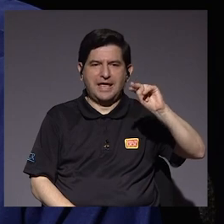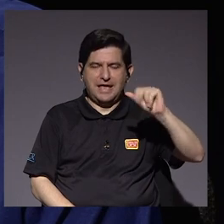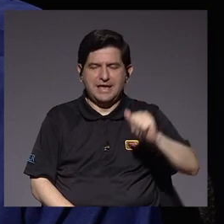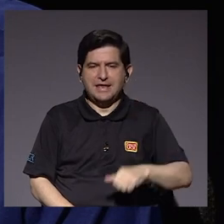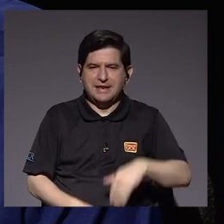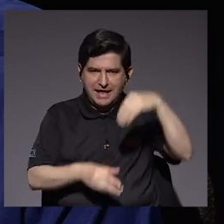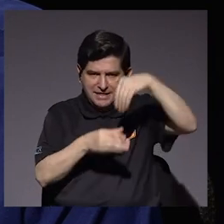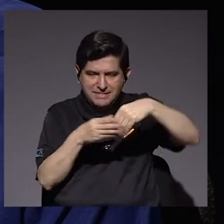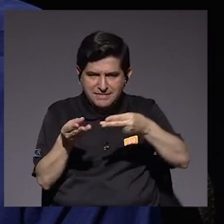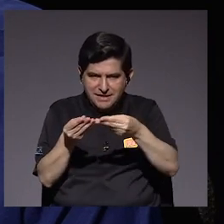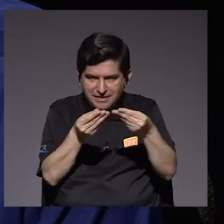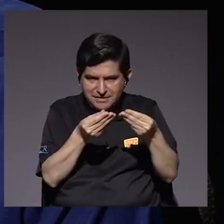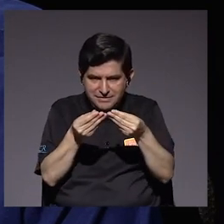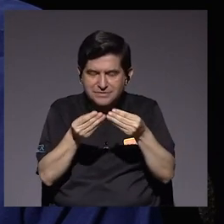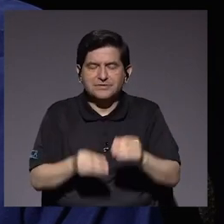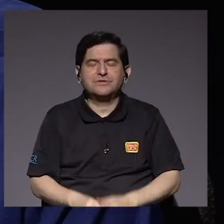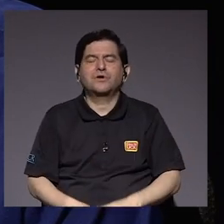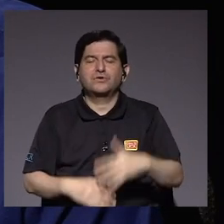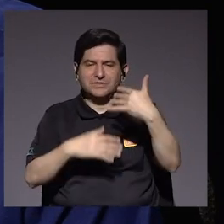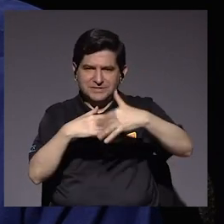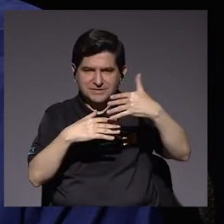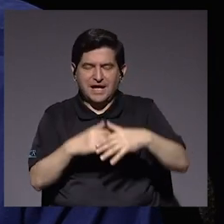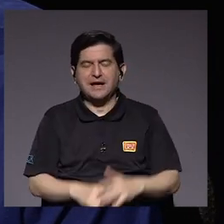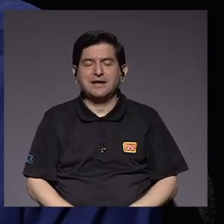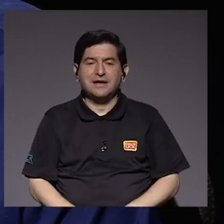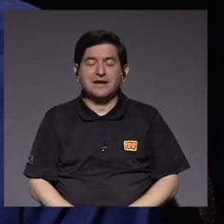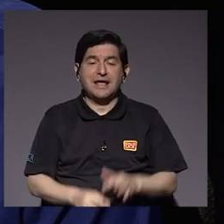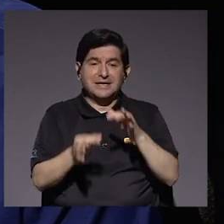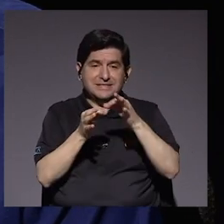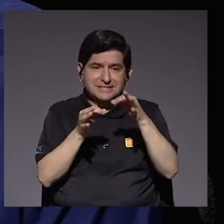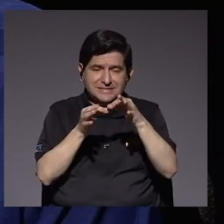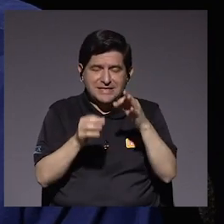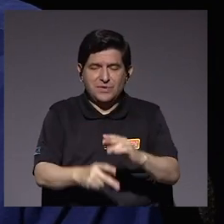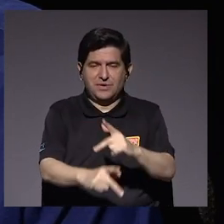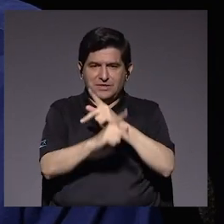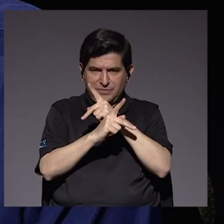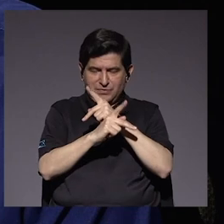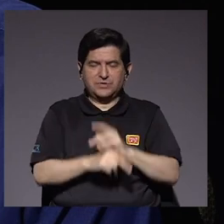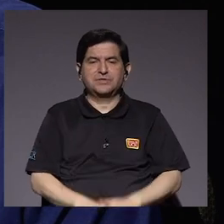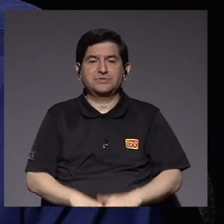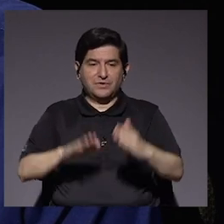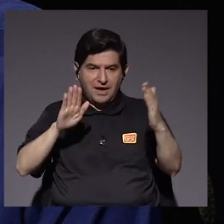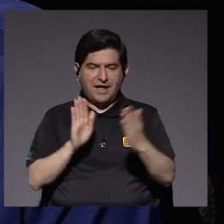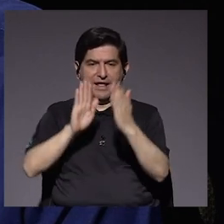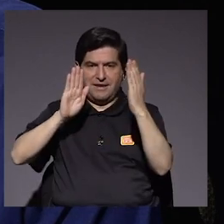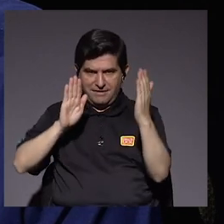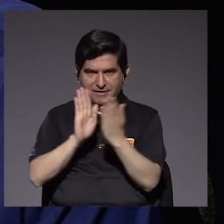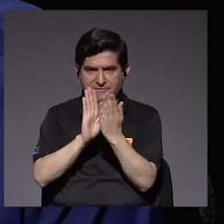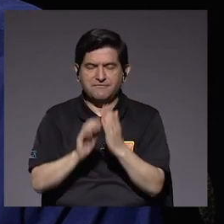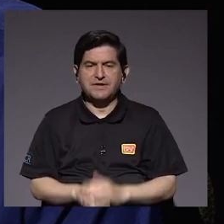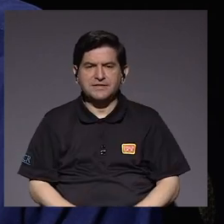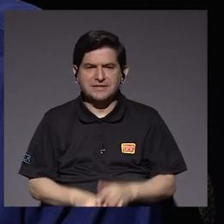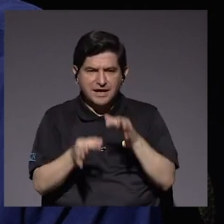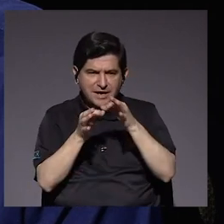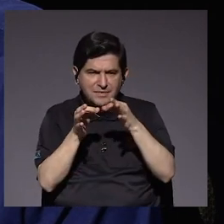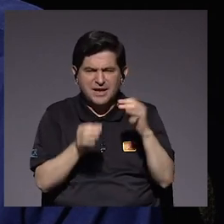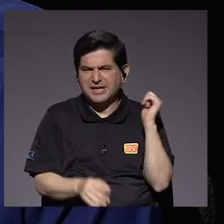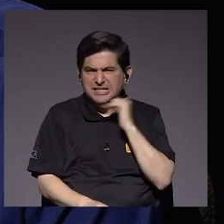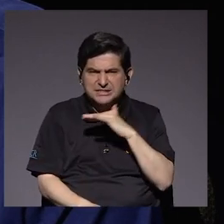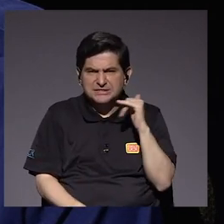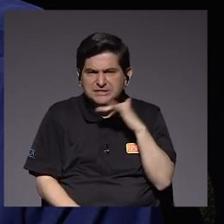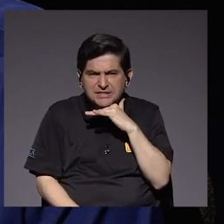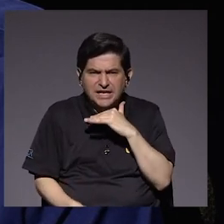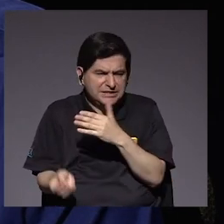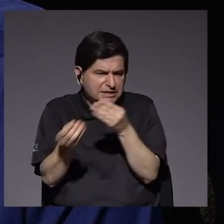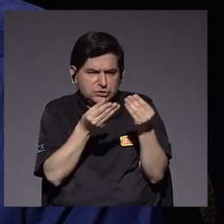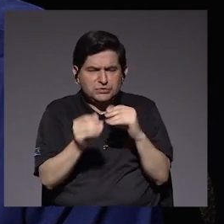sangre, que son producidas por células del sistema inmune en respuesta a la exposición a moléculas